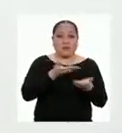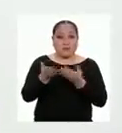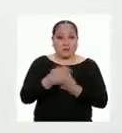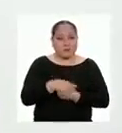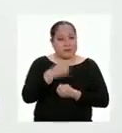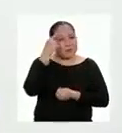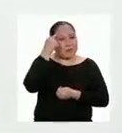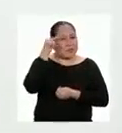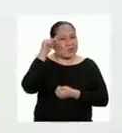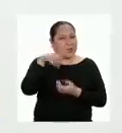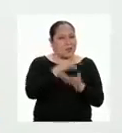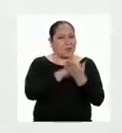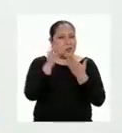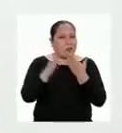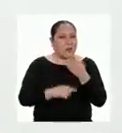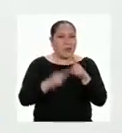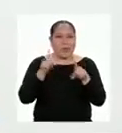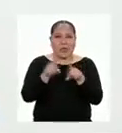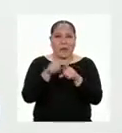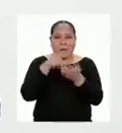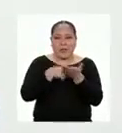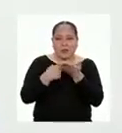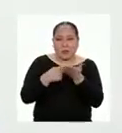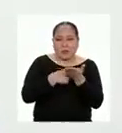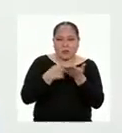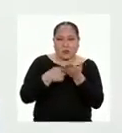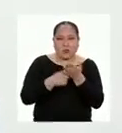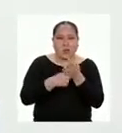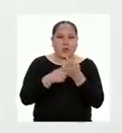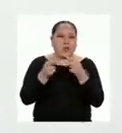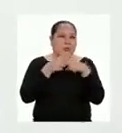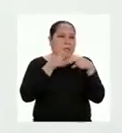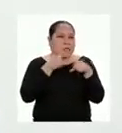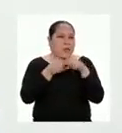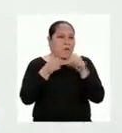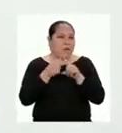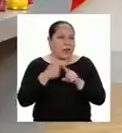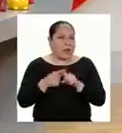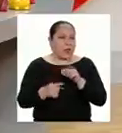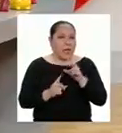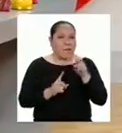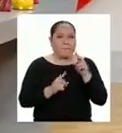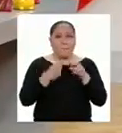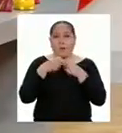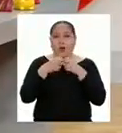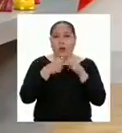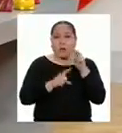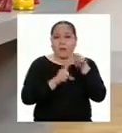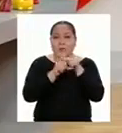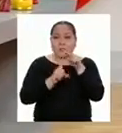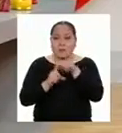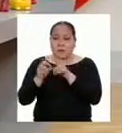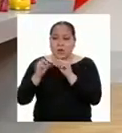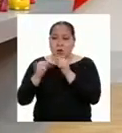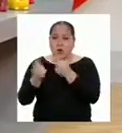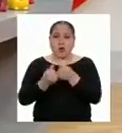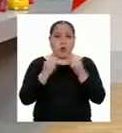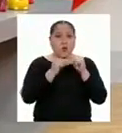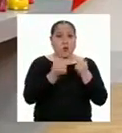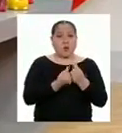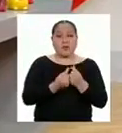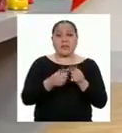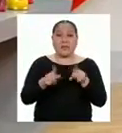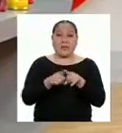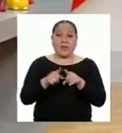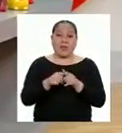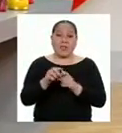que el programa también discutía los problemas que pueden aparecer en algunos grupos. También mencionamos que en otras situaciones pueden